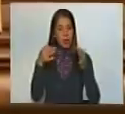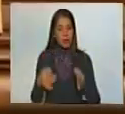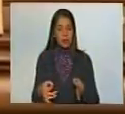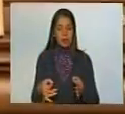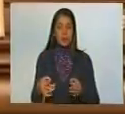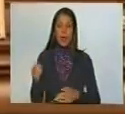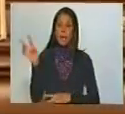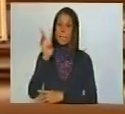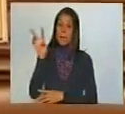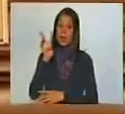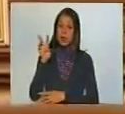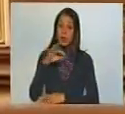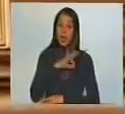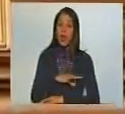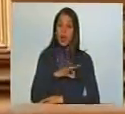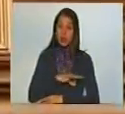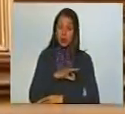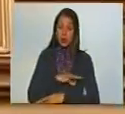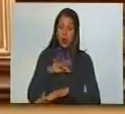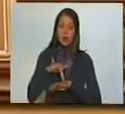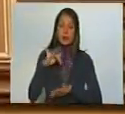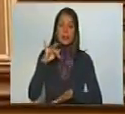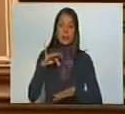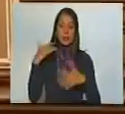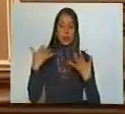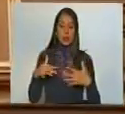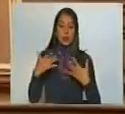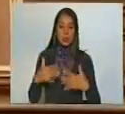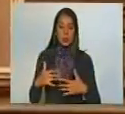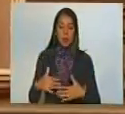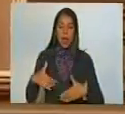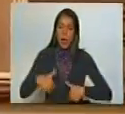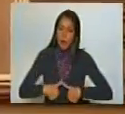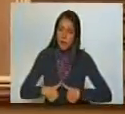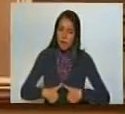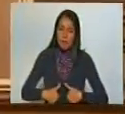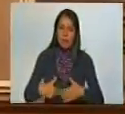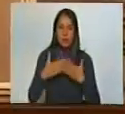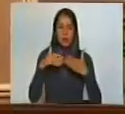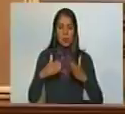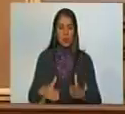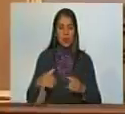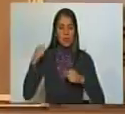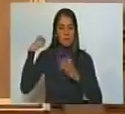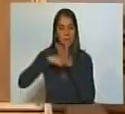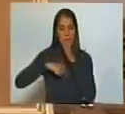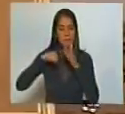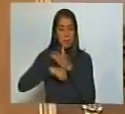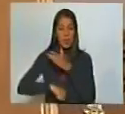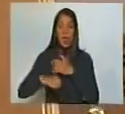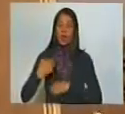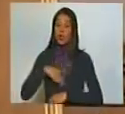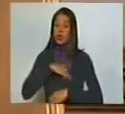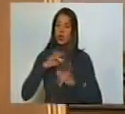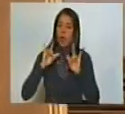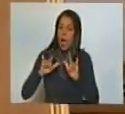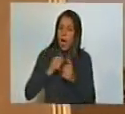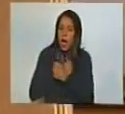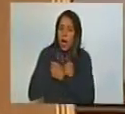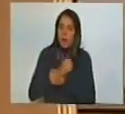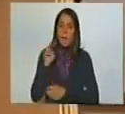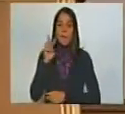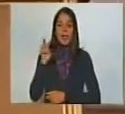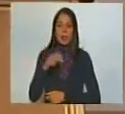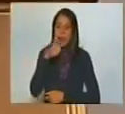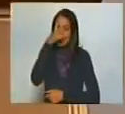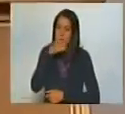Venezuela es una sociedad que ha sido marcada por las acciones y luchas de los y las estudiantes patriotas. Aquellos que amamos a nuestro país, hemos de